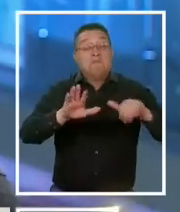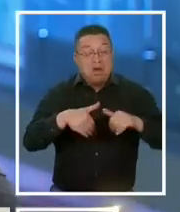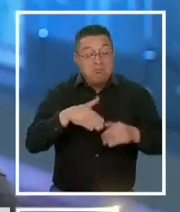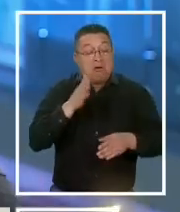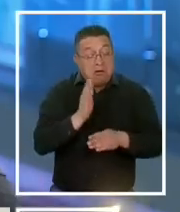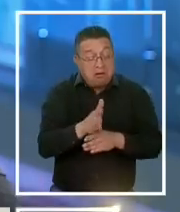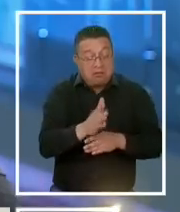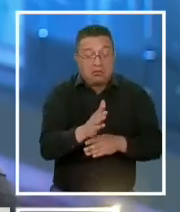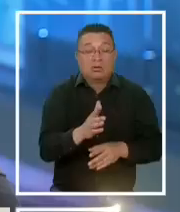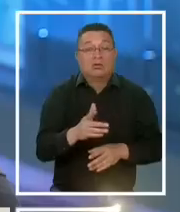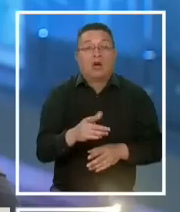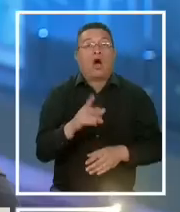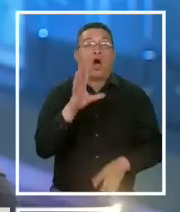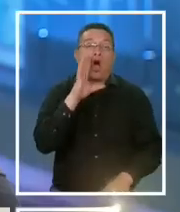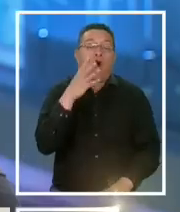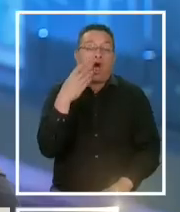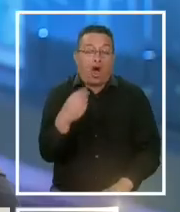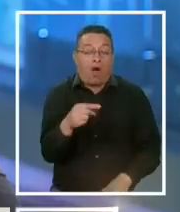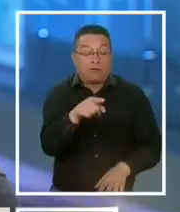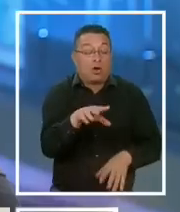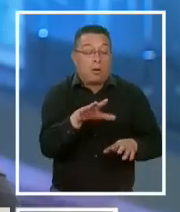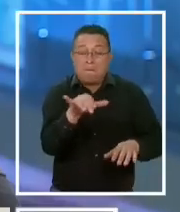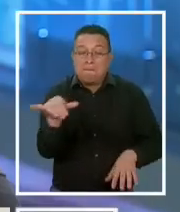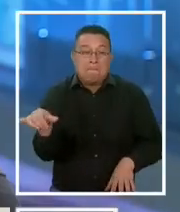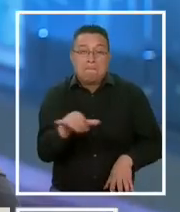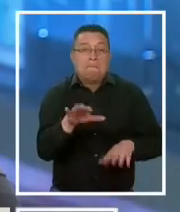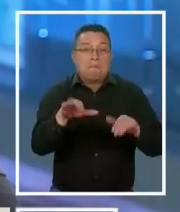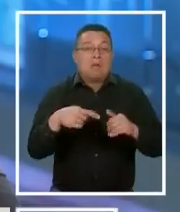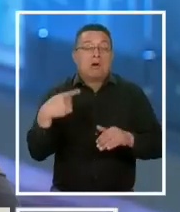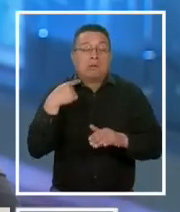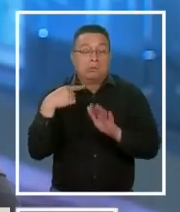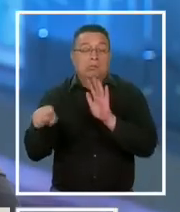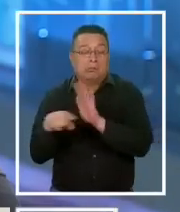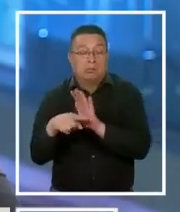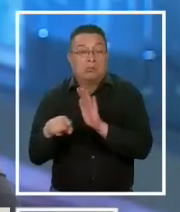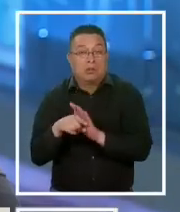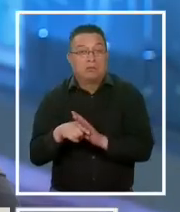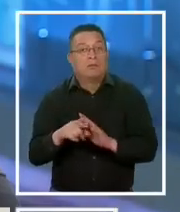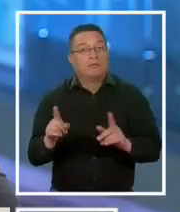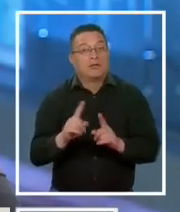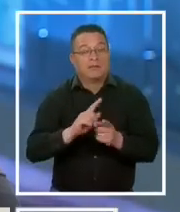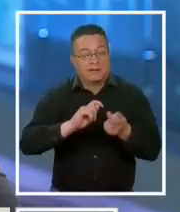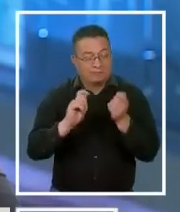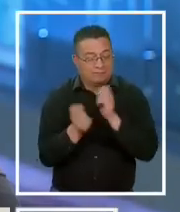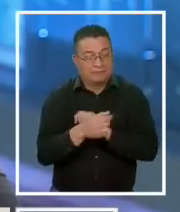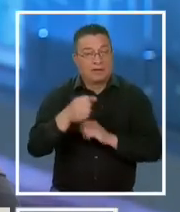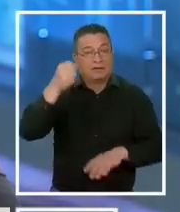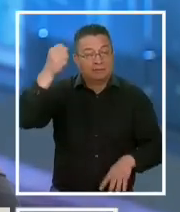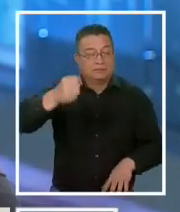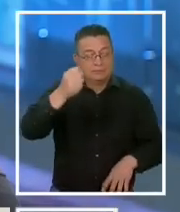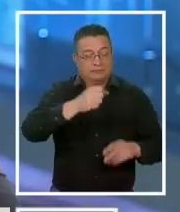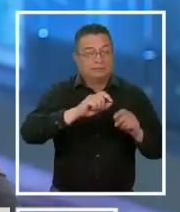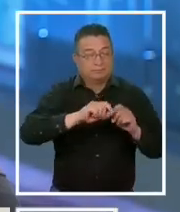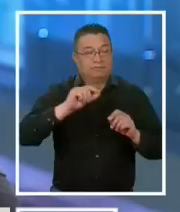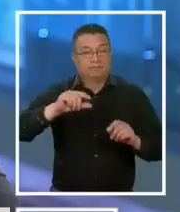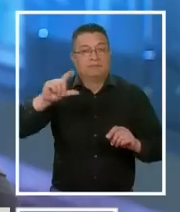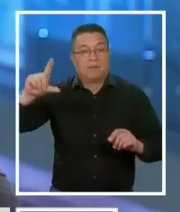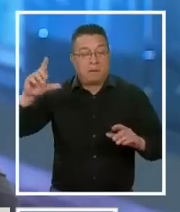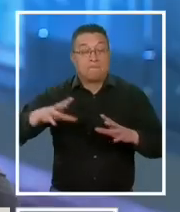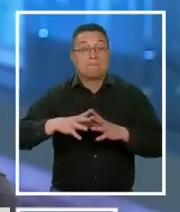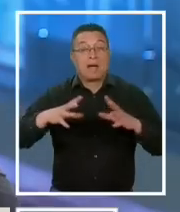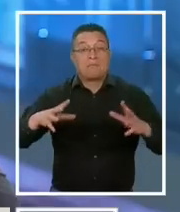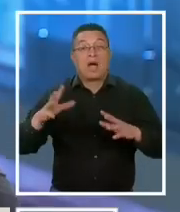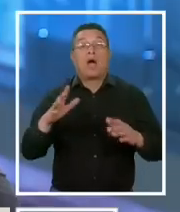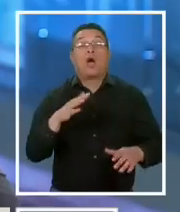o es obvio que esos resultados para seguir siendo los mismos y por el contrario las tasas de criminalidad van a ser crecientes Van a seguir